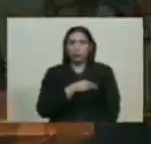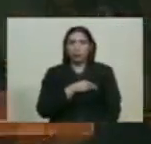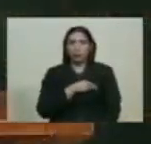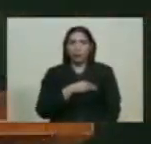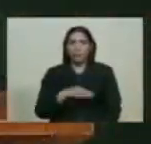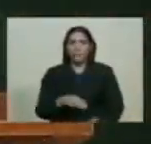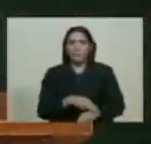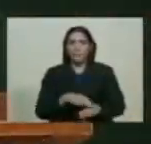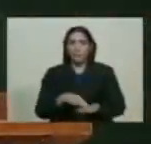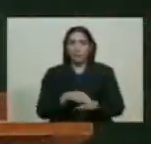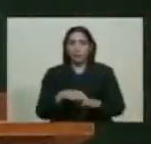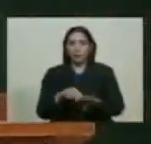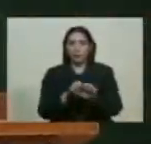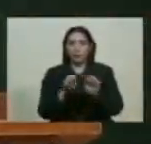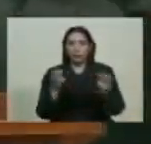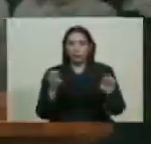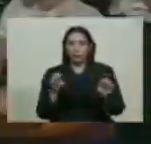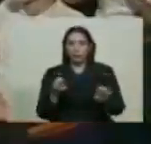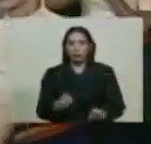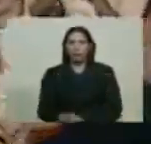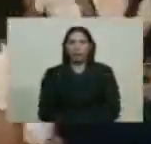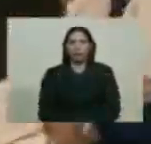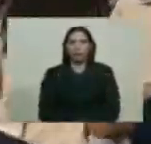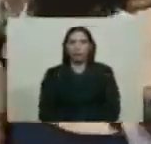la Educación.